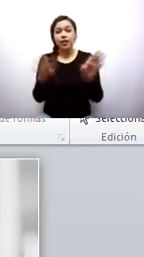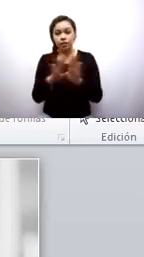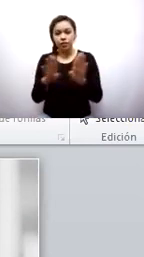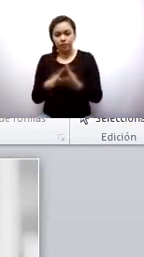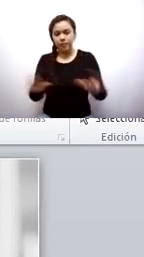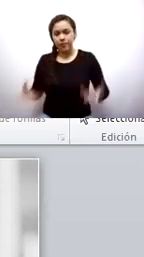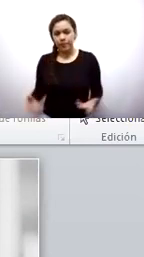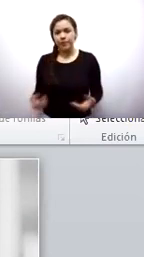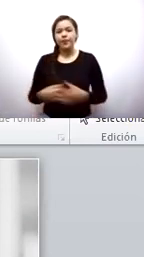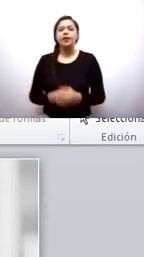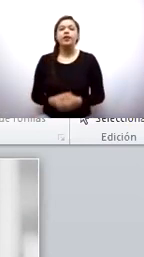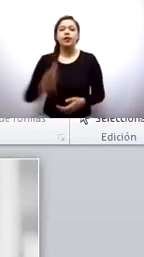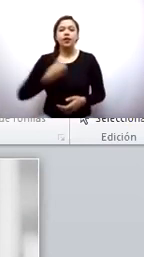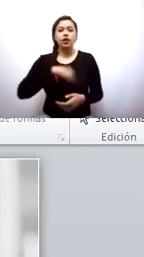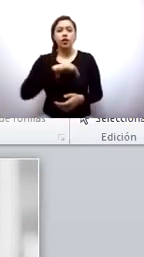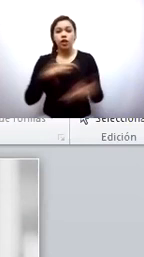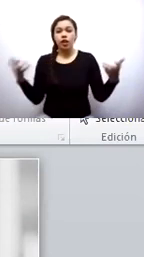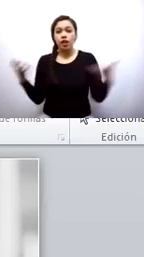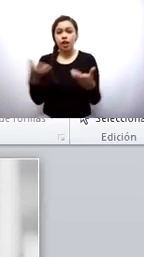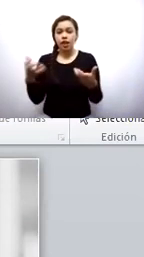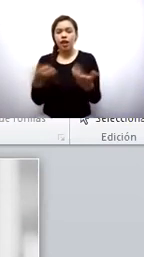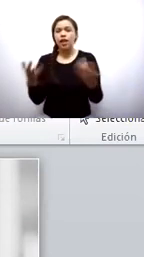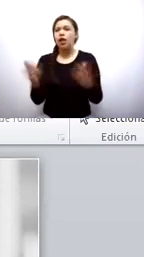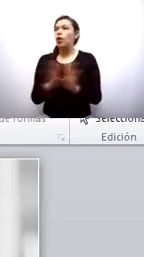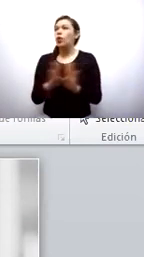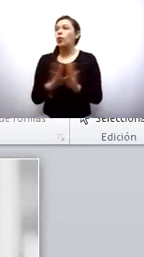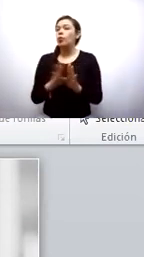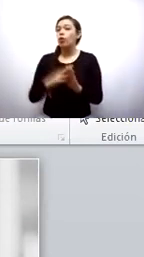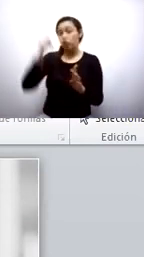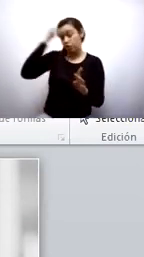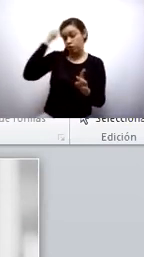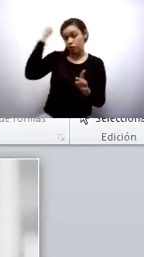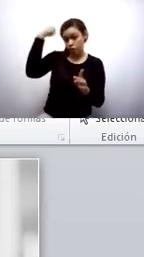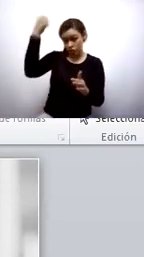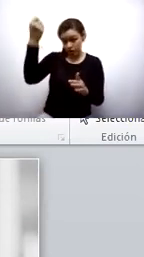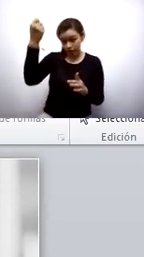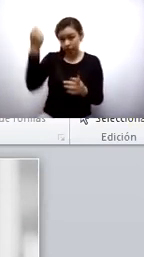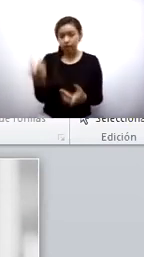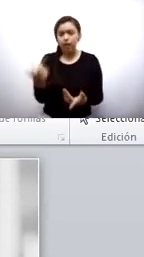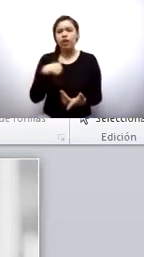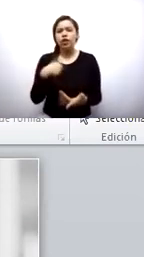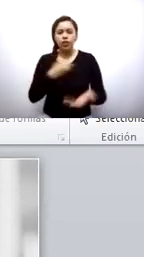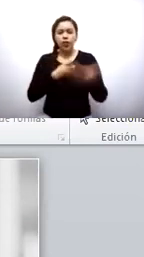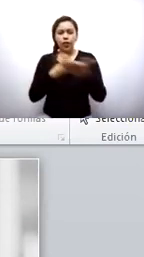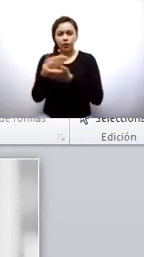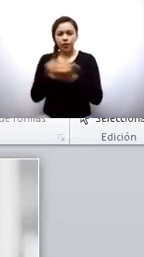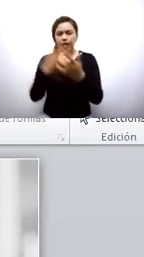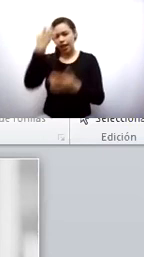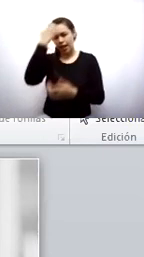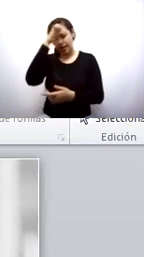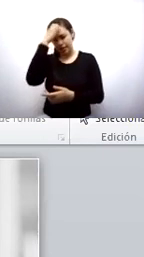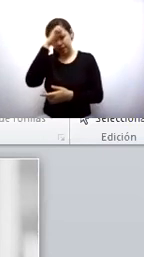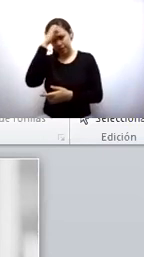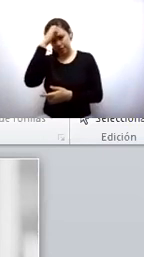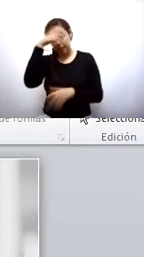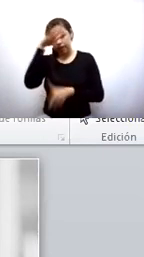efecto, nosotros vamos a tener un referente teórico. Les voy a compartir un poquito de lo que es la experiencia en el ámbito